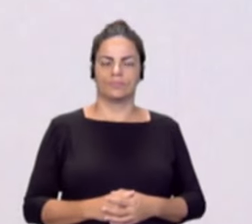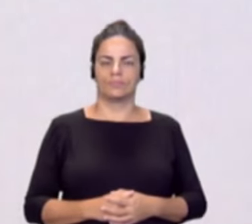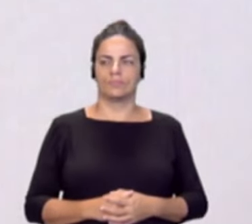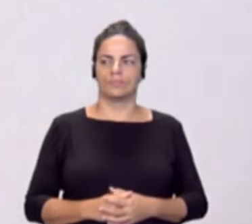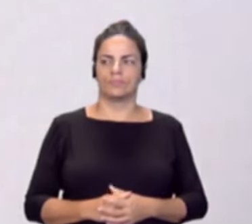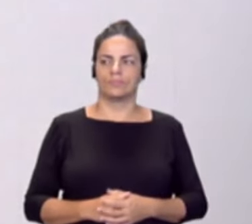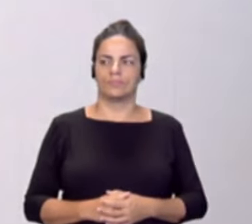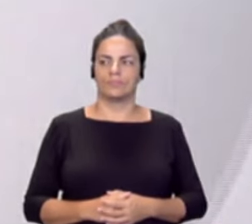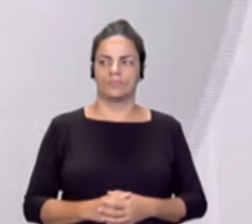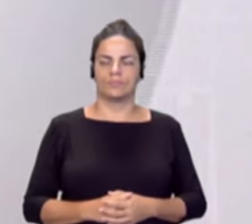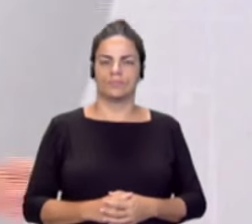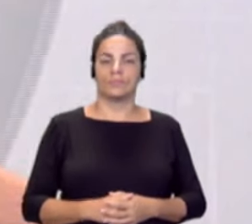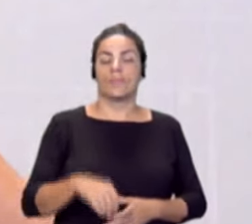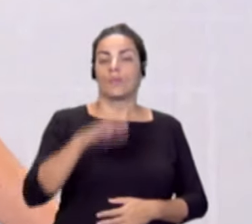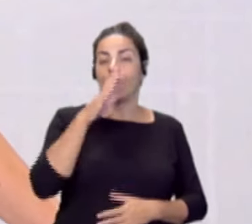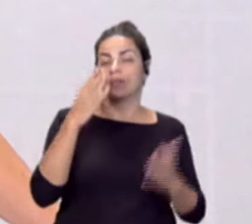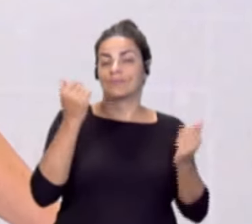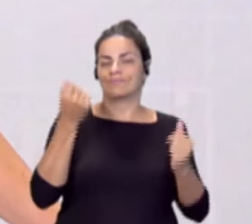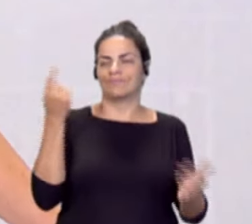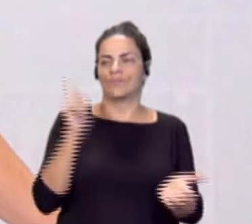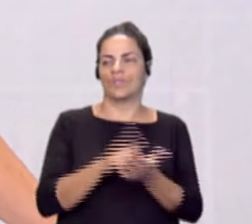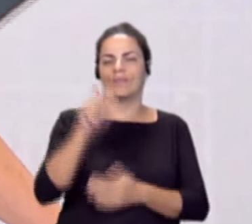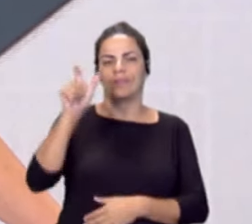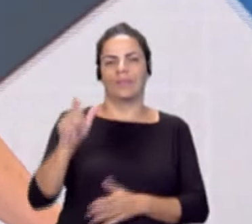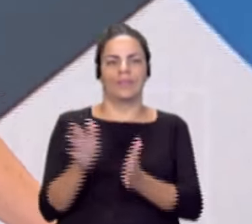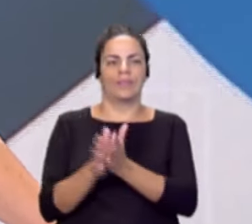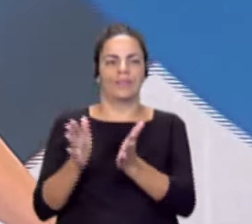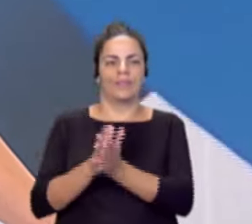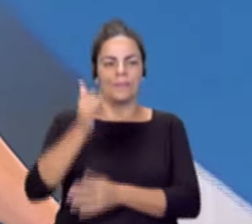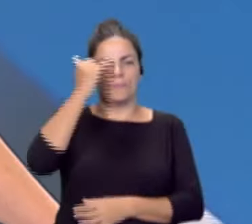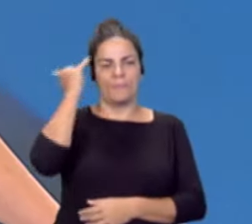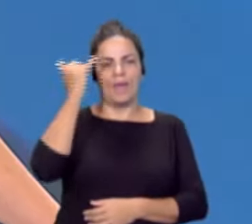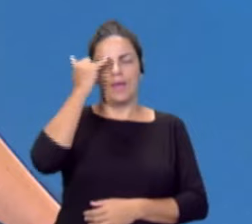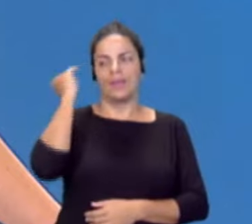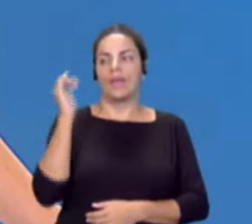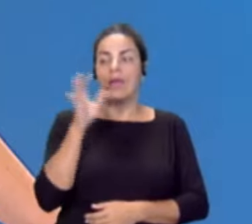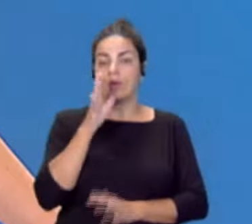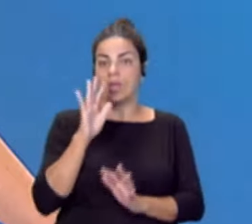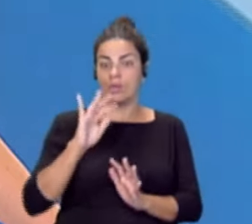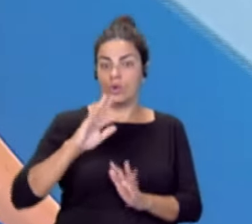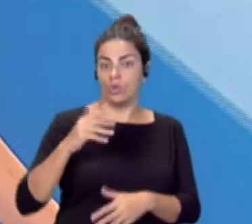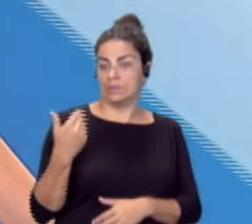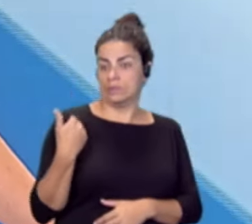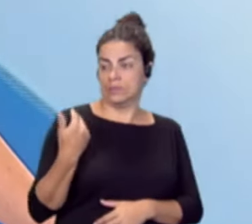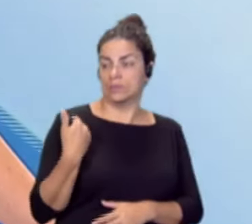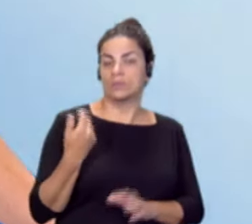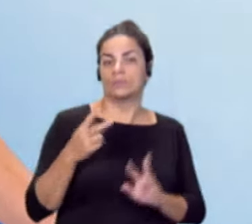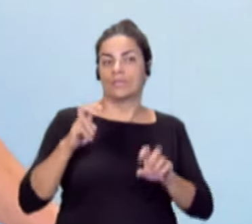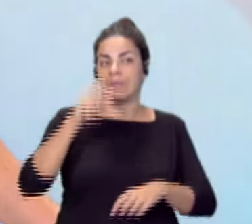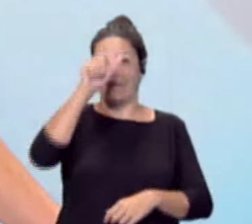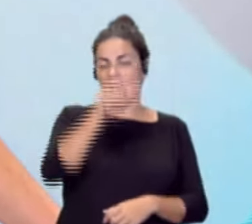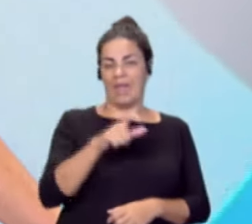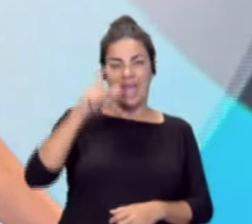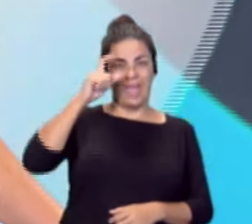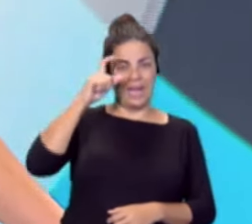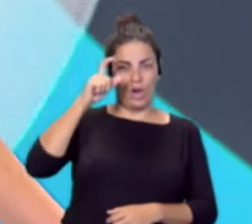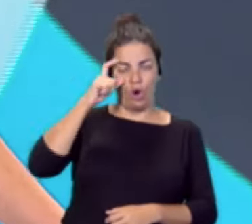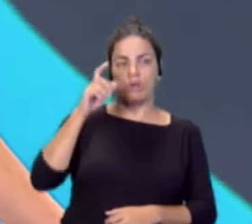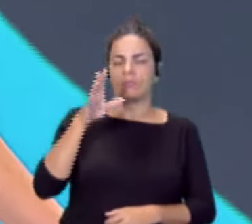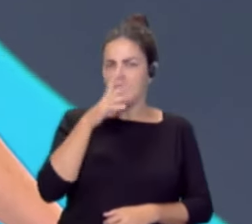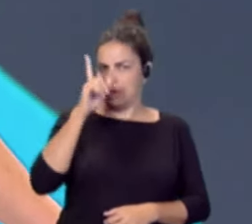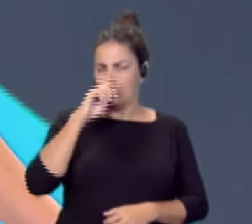Y vamos a volver a saludar a María Herrera. María, tenemos una última hora sobre Íñigo Errejón. Recordamos que ha